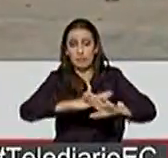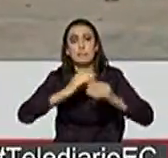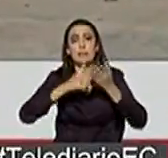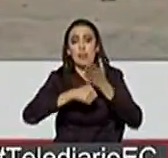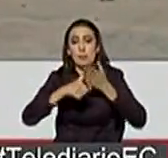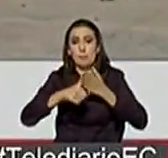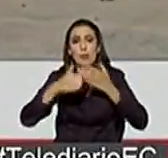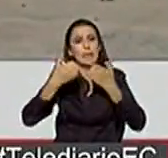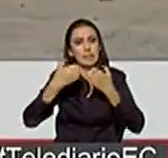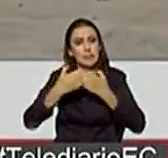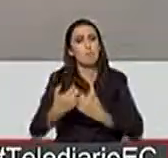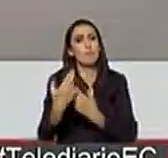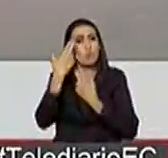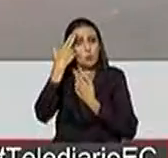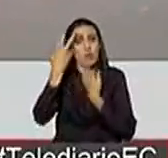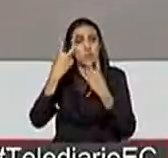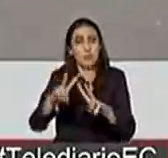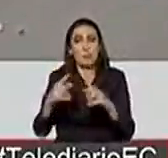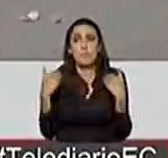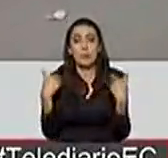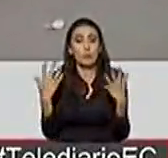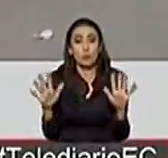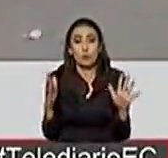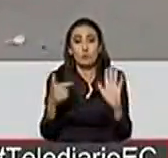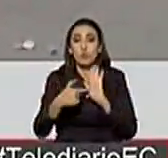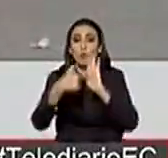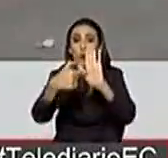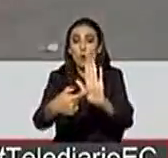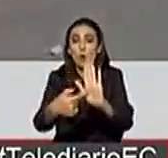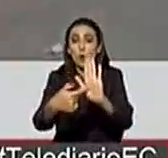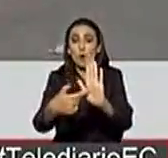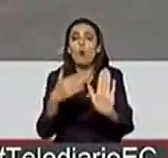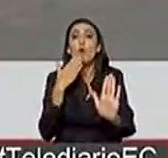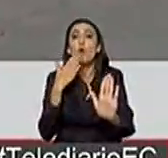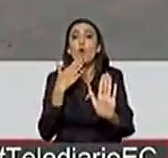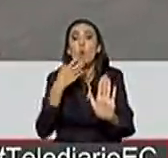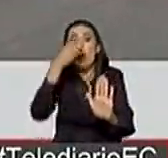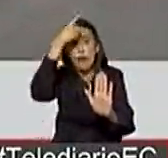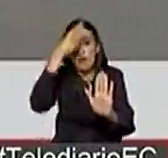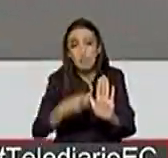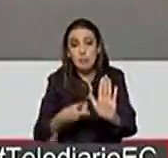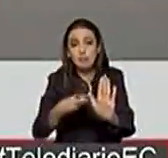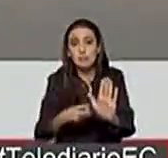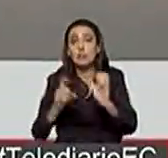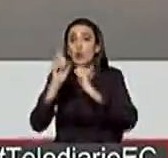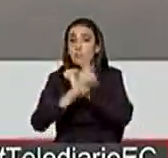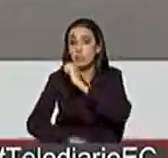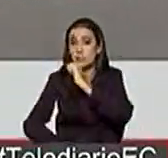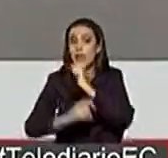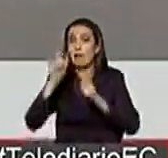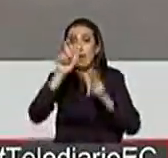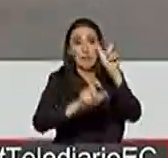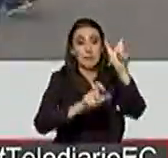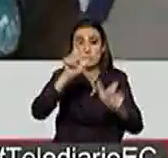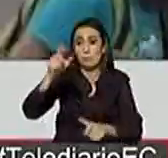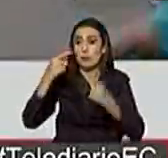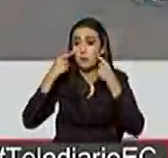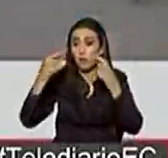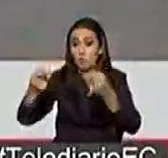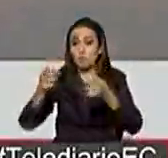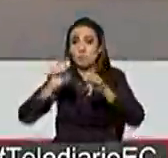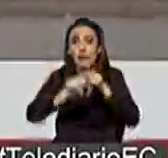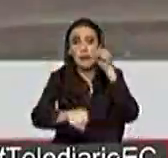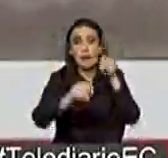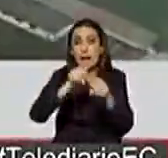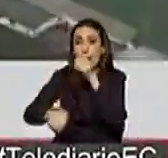conjunto de las fuerzas armadas no han hecho oficial si se va o no a tomar algún tipo de acción legal en contra de las personas que ocasionaron los